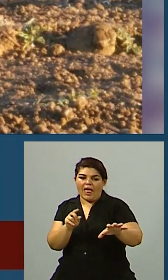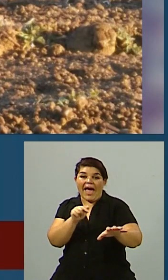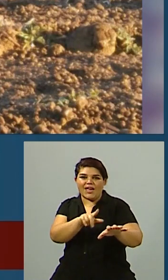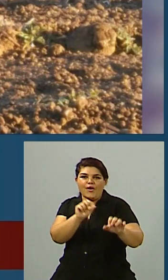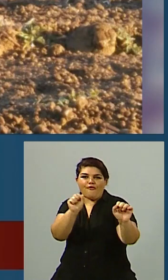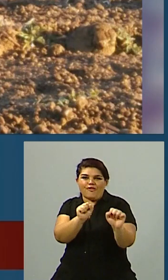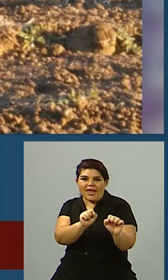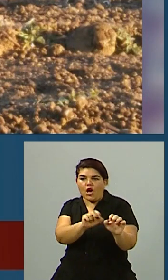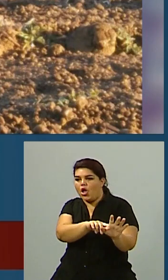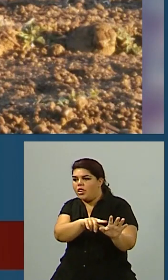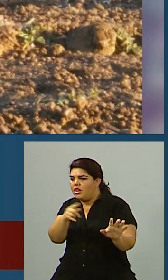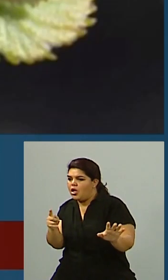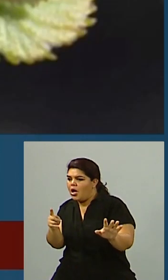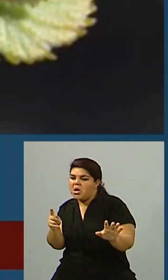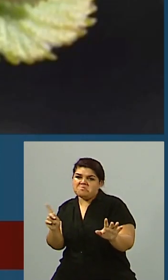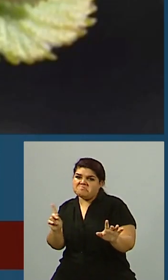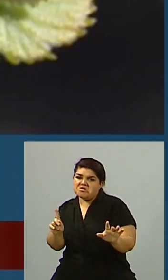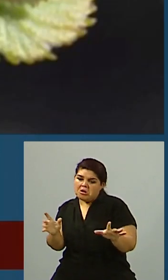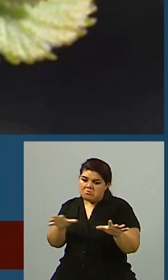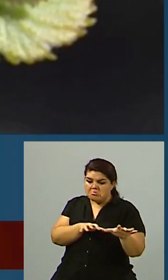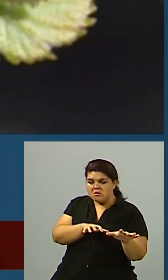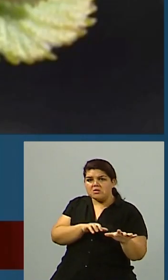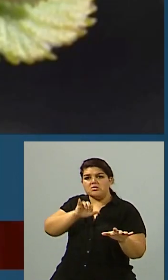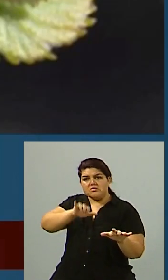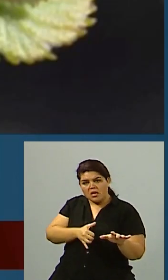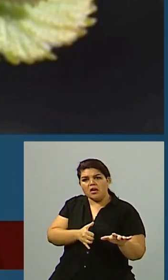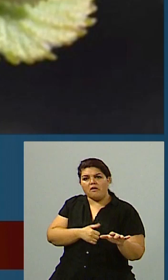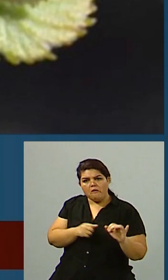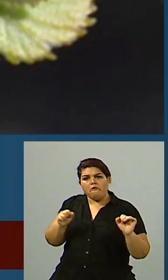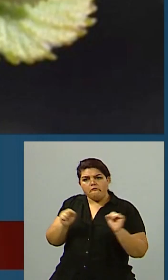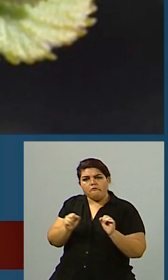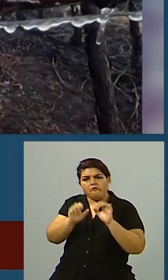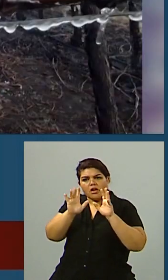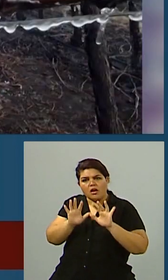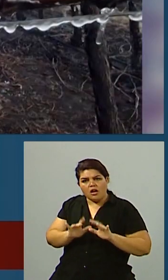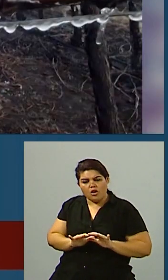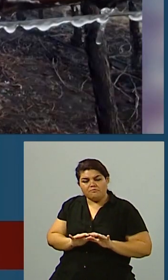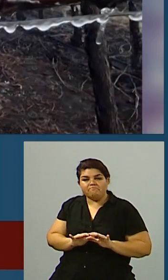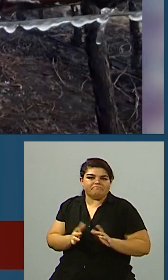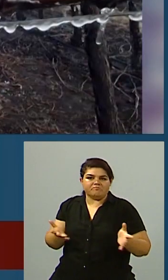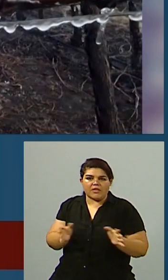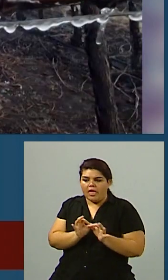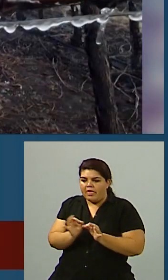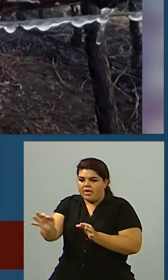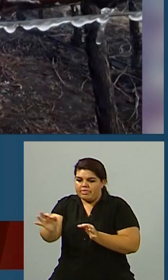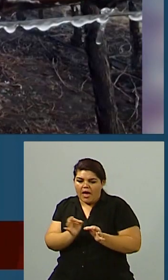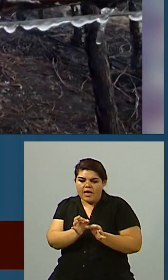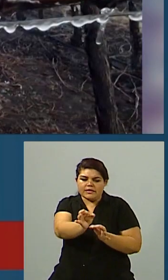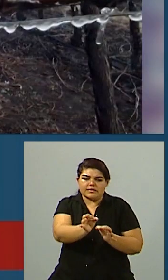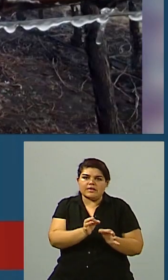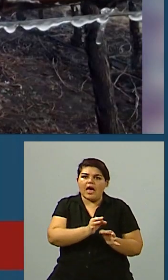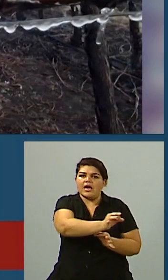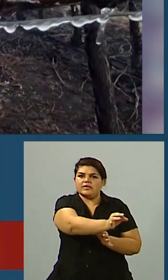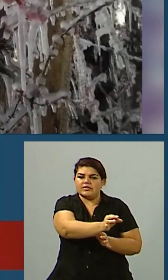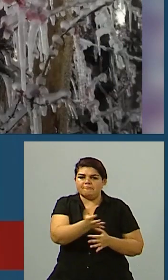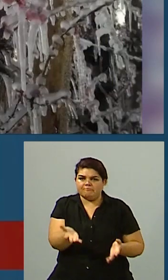región con distancia significativa de un lugar a otro, y las evaluaciones así a ojos vista